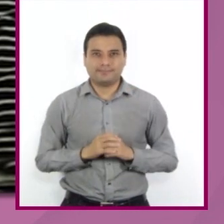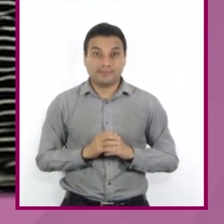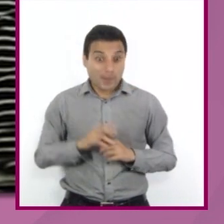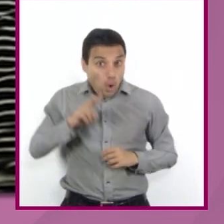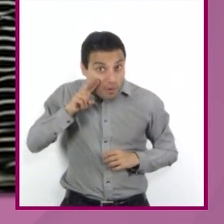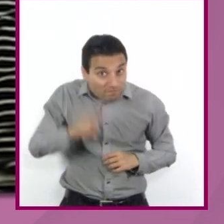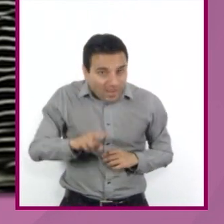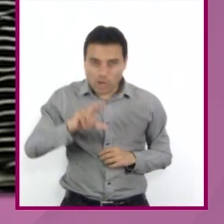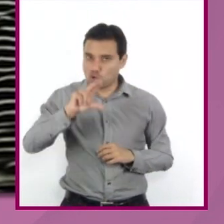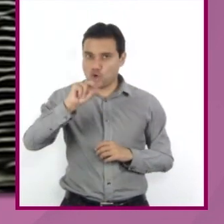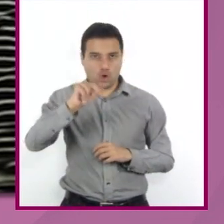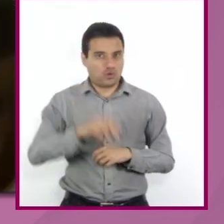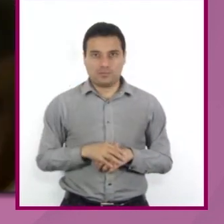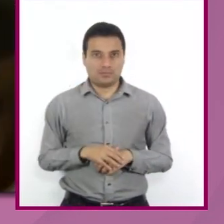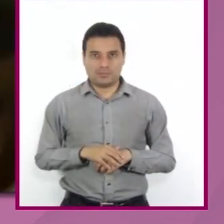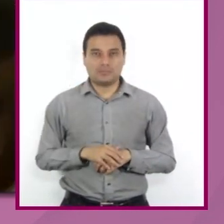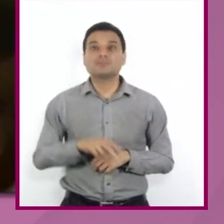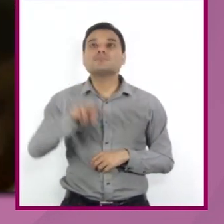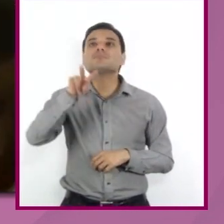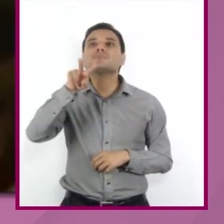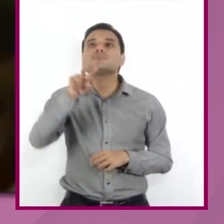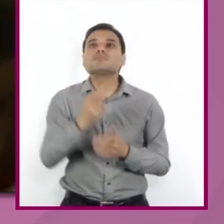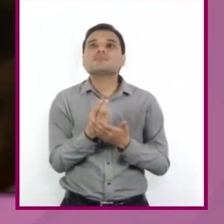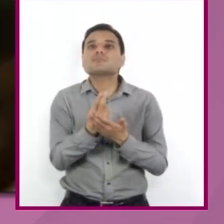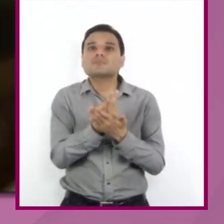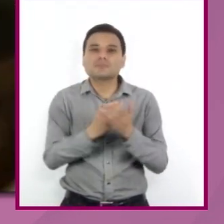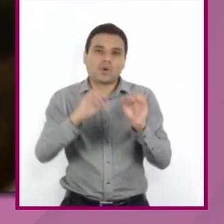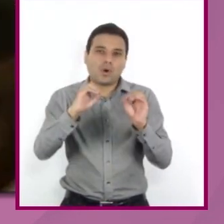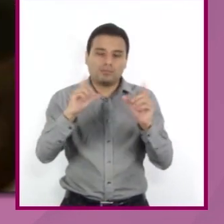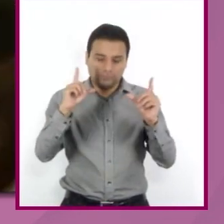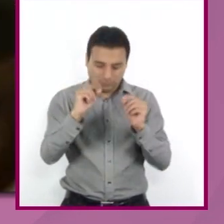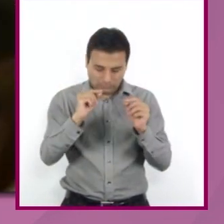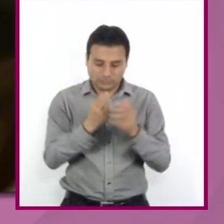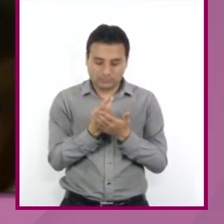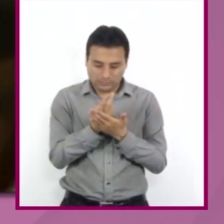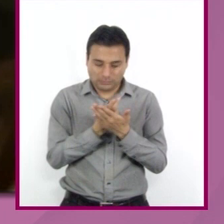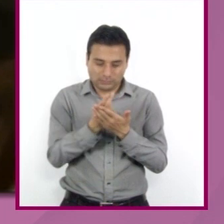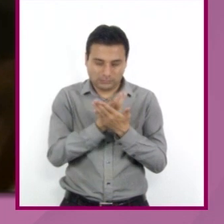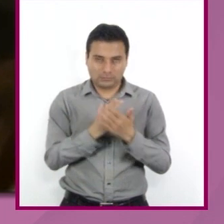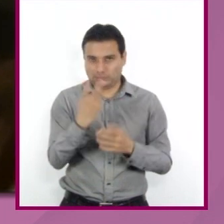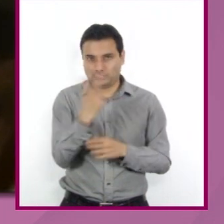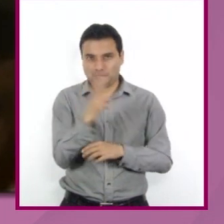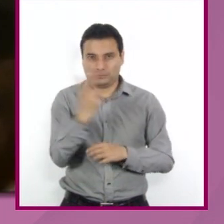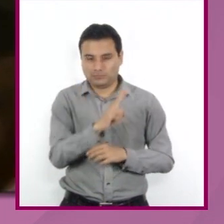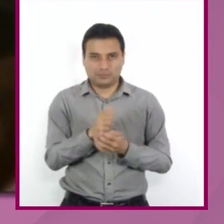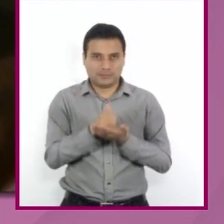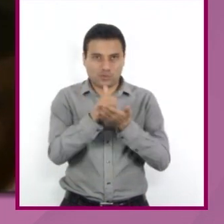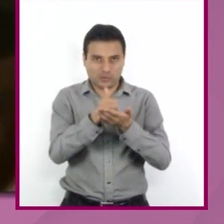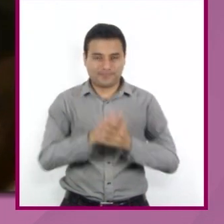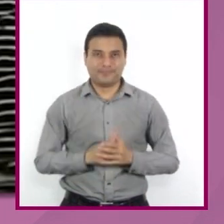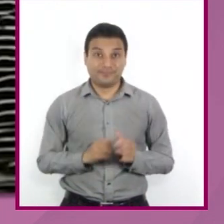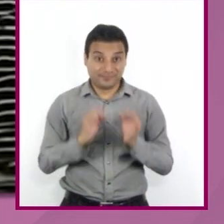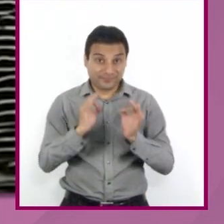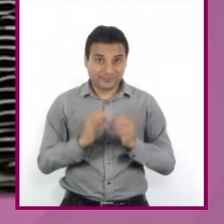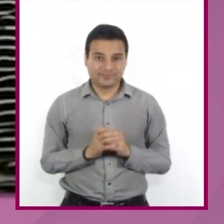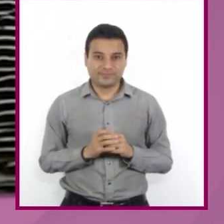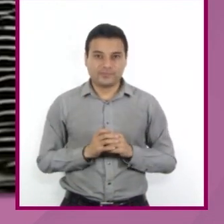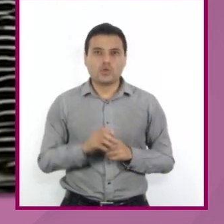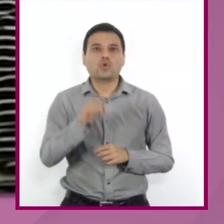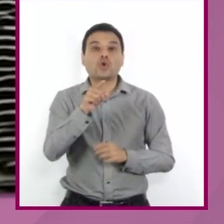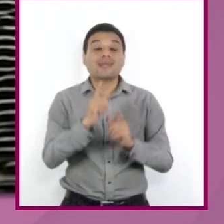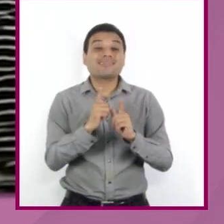como cualquier proyecto o cualquier trabajo. Son ejercicios de observación que sirven muchísimo. La velocidad es